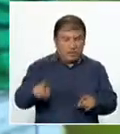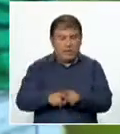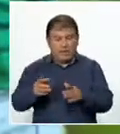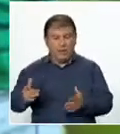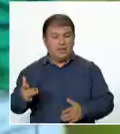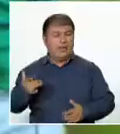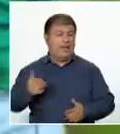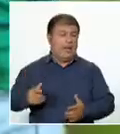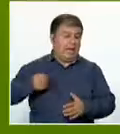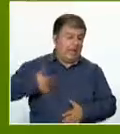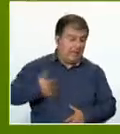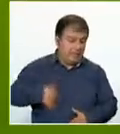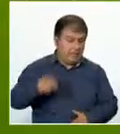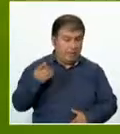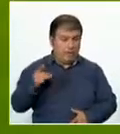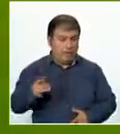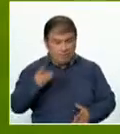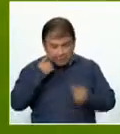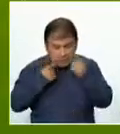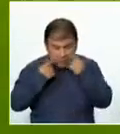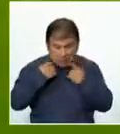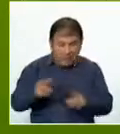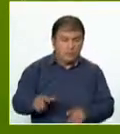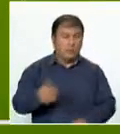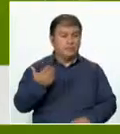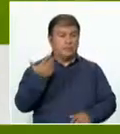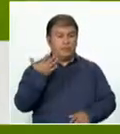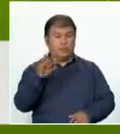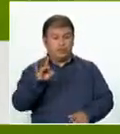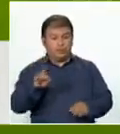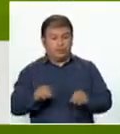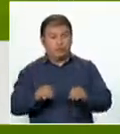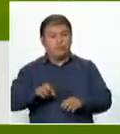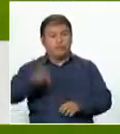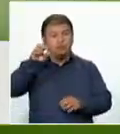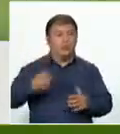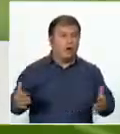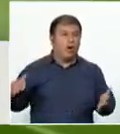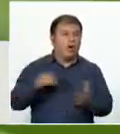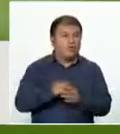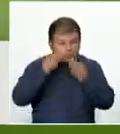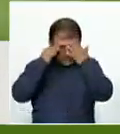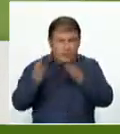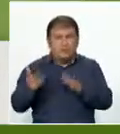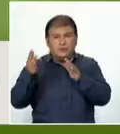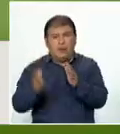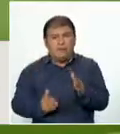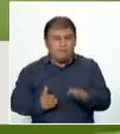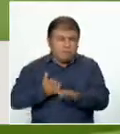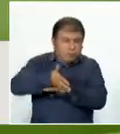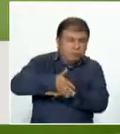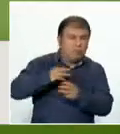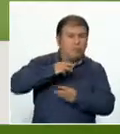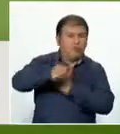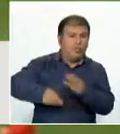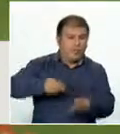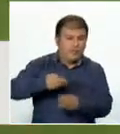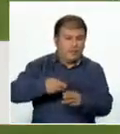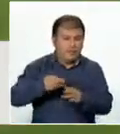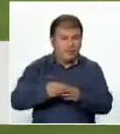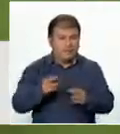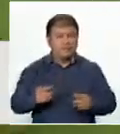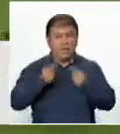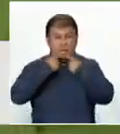Están llorando. Son 18 puntos que devuelven la esperanza a nuestro país de clasificar al Mundial.